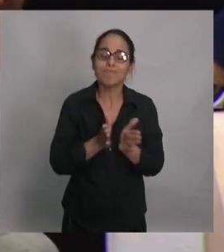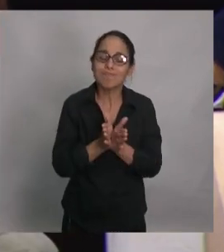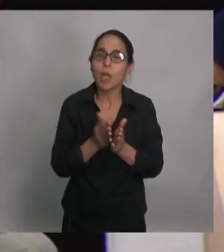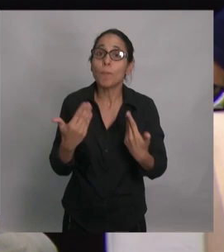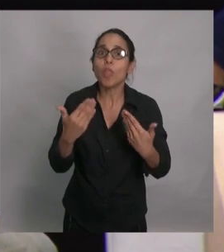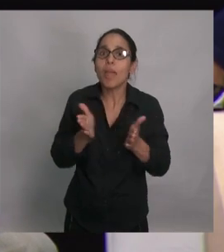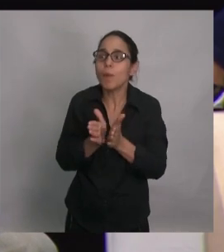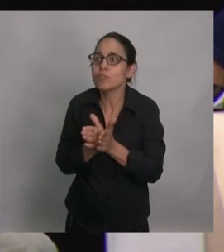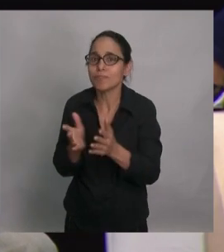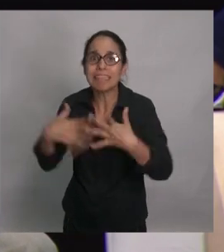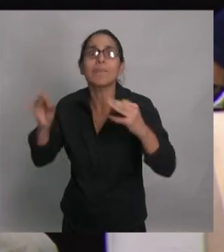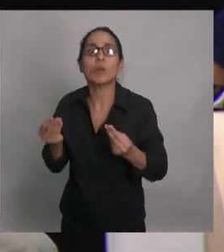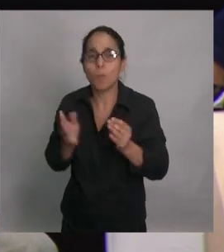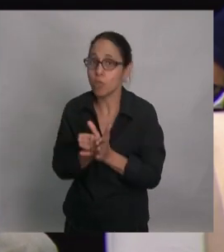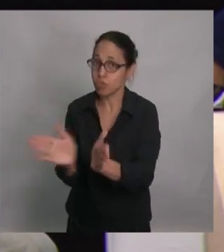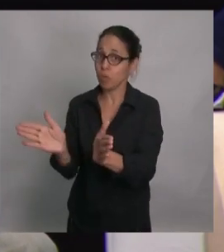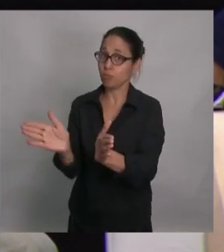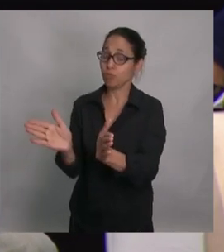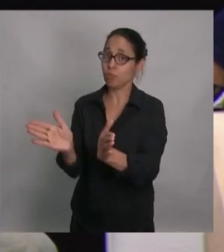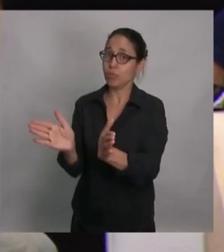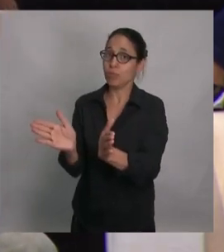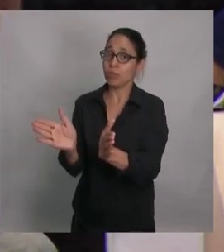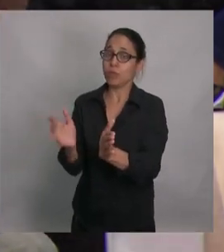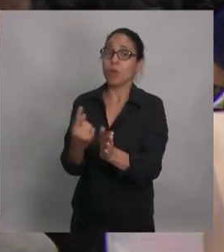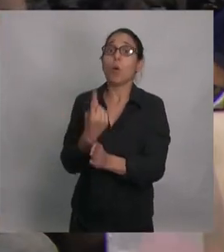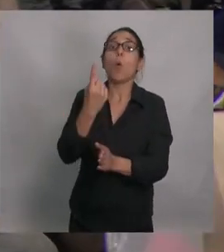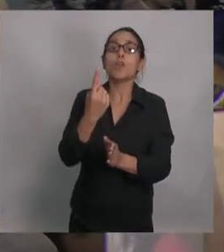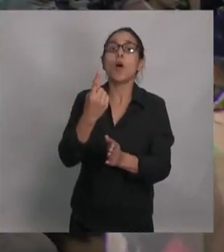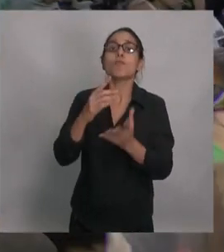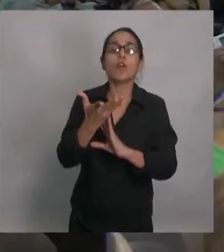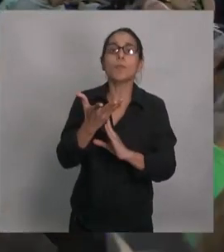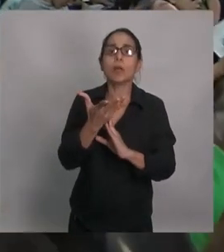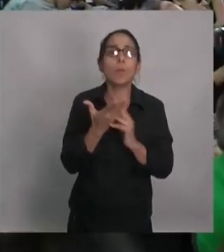Una salida que tiene que ver con explotar el miedo.